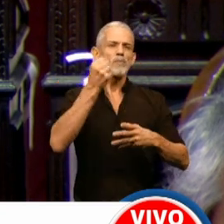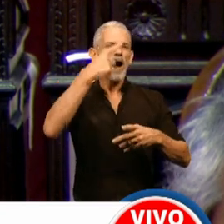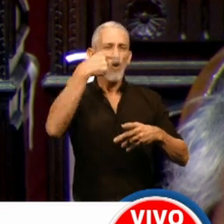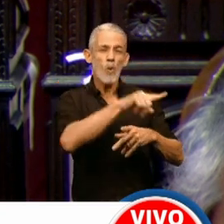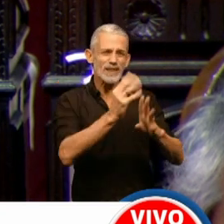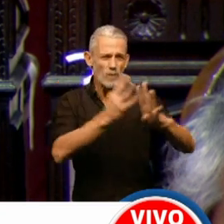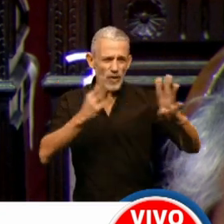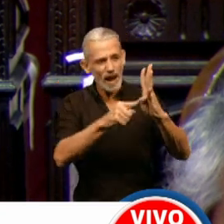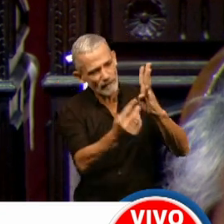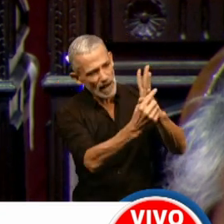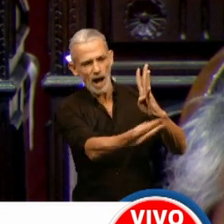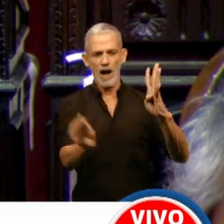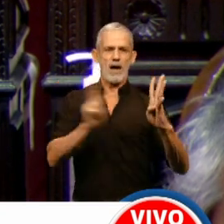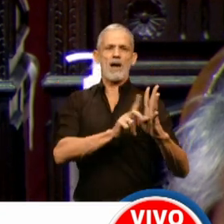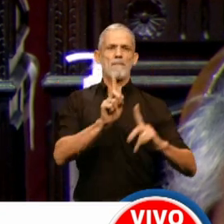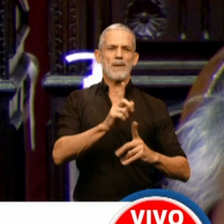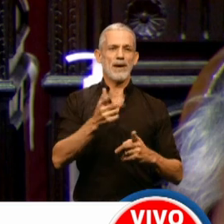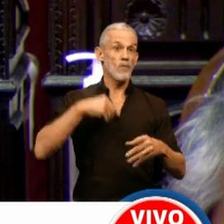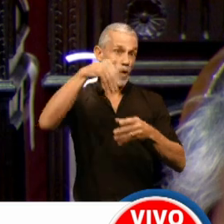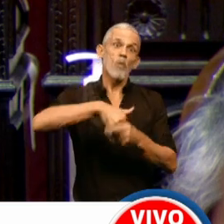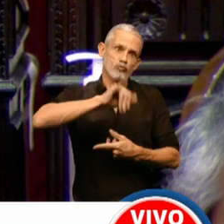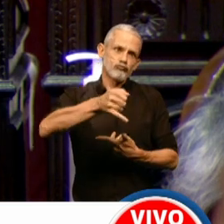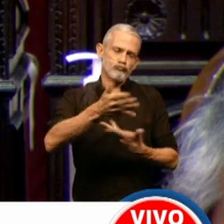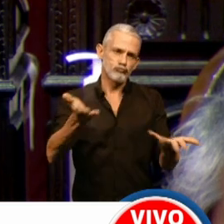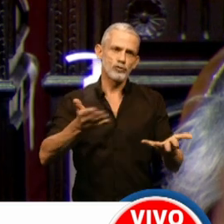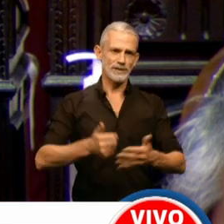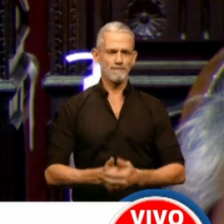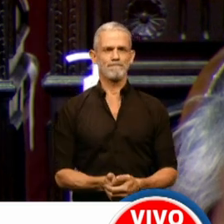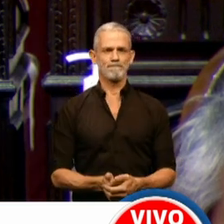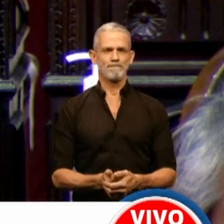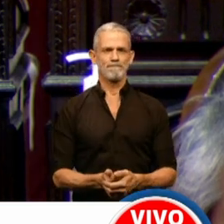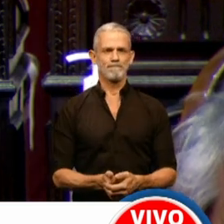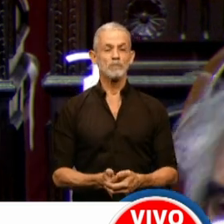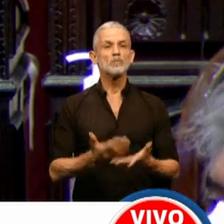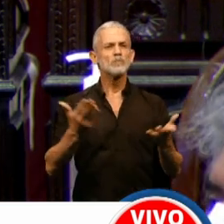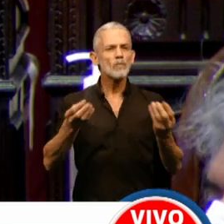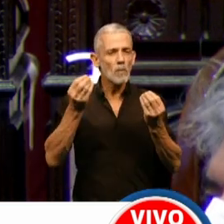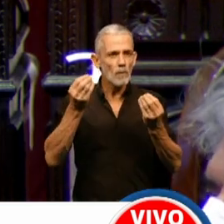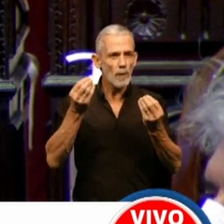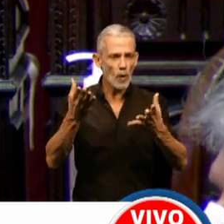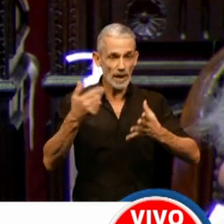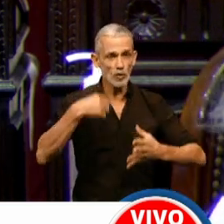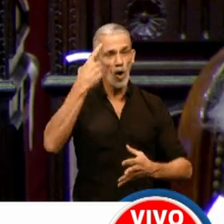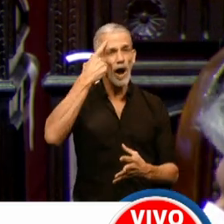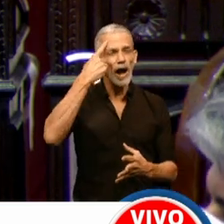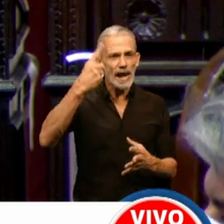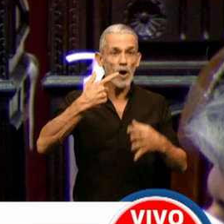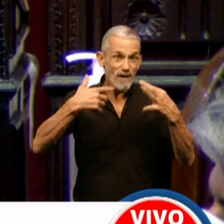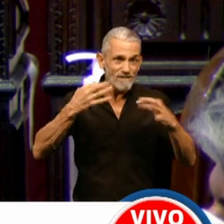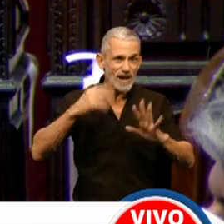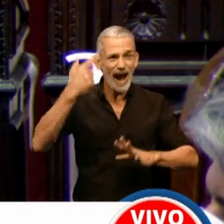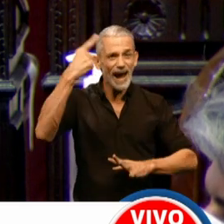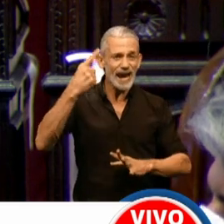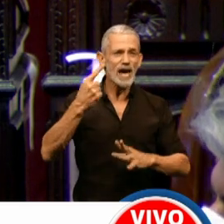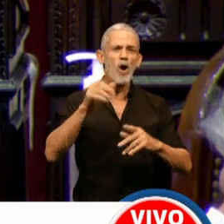últimas de la fila mi voto será positivo porque creo realmente en un